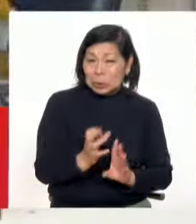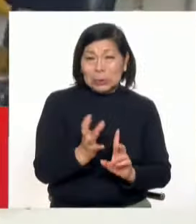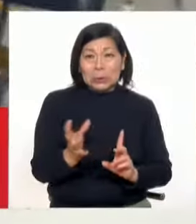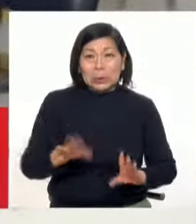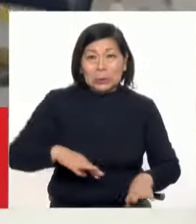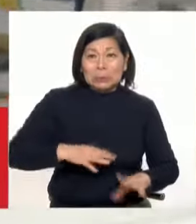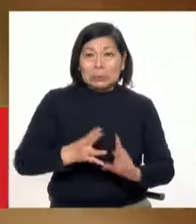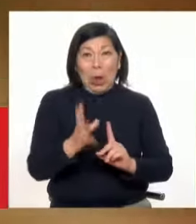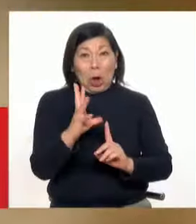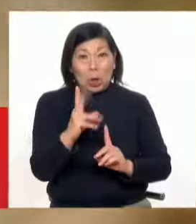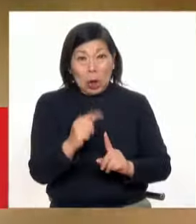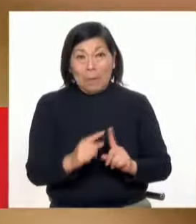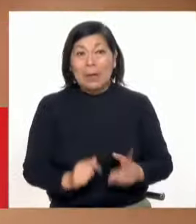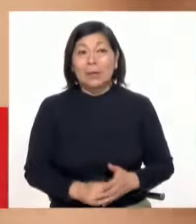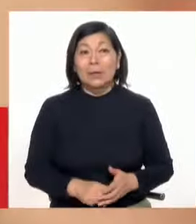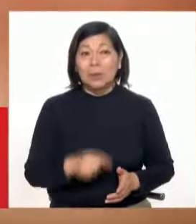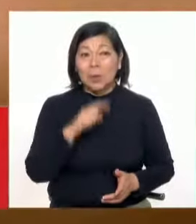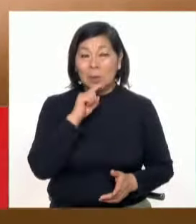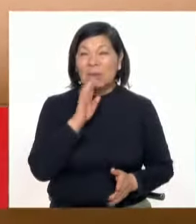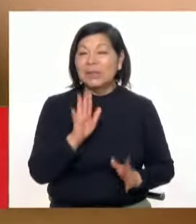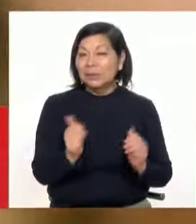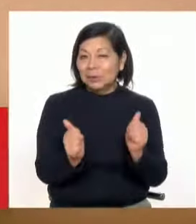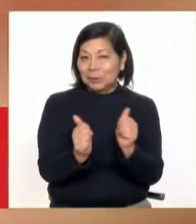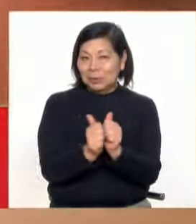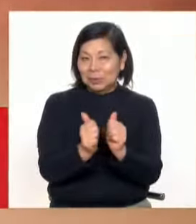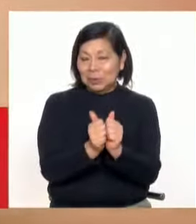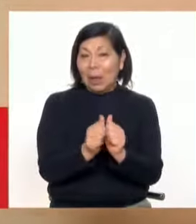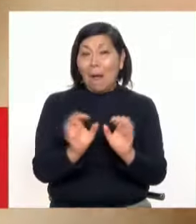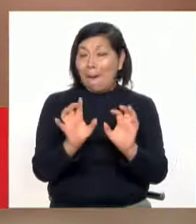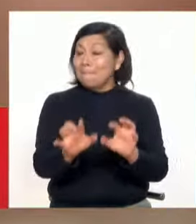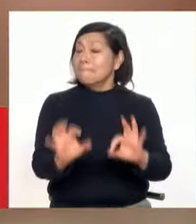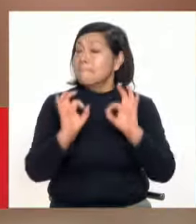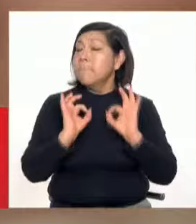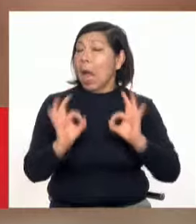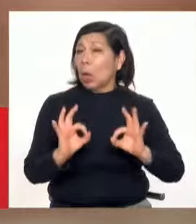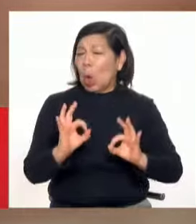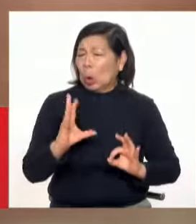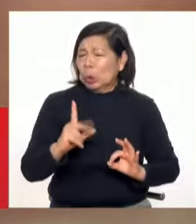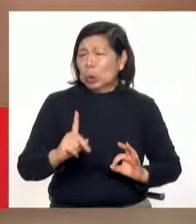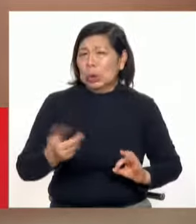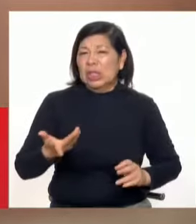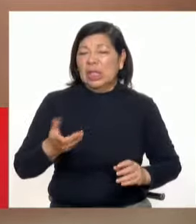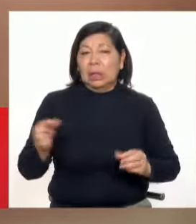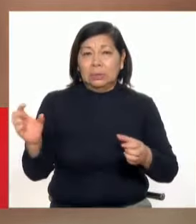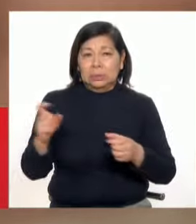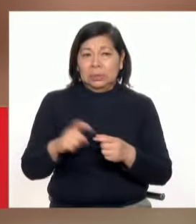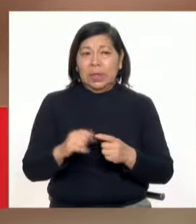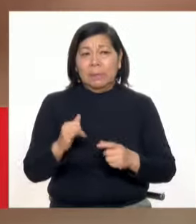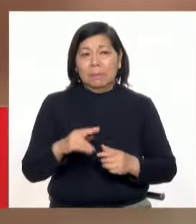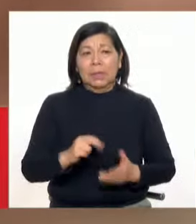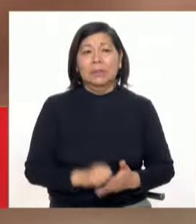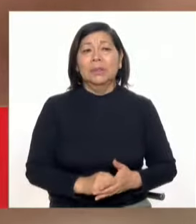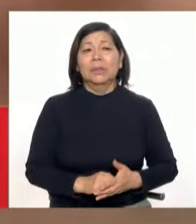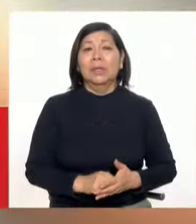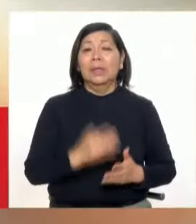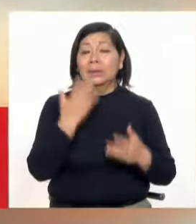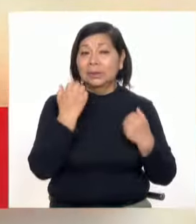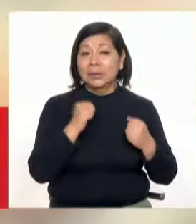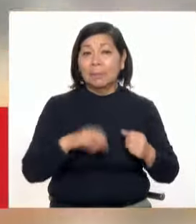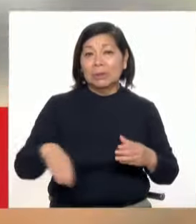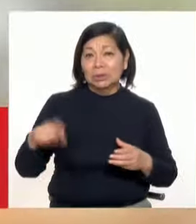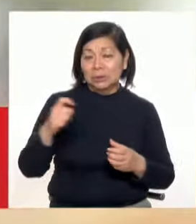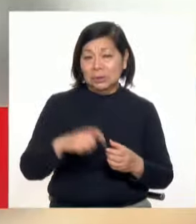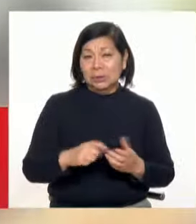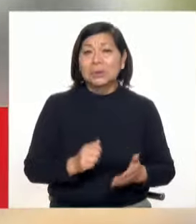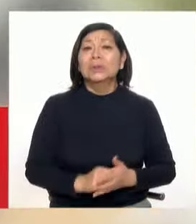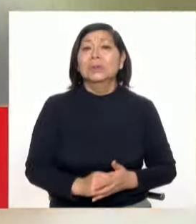un asalto. Esta mujer pertenecería a una peligrosa banda criminal, los Injertos del Imperio VIP de San Martín de Porres, que